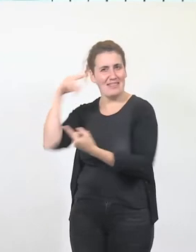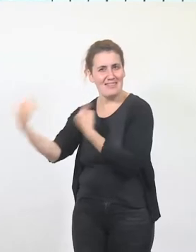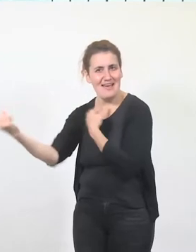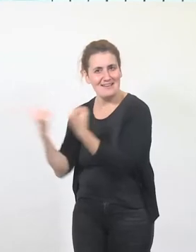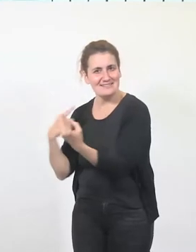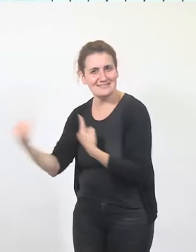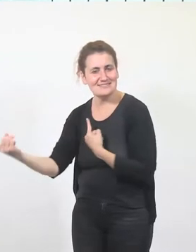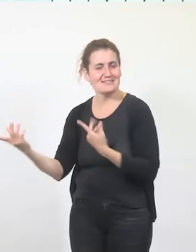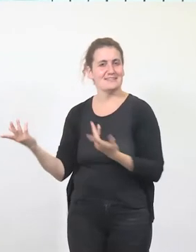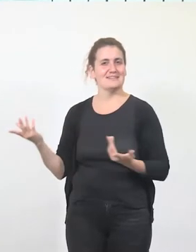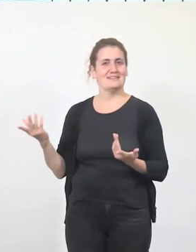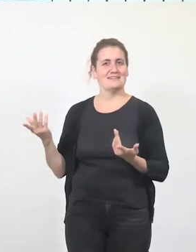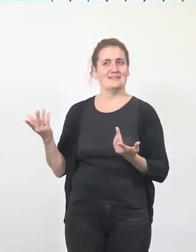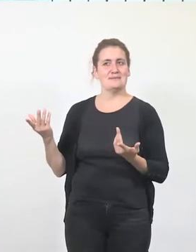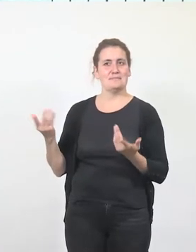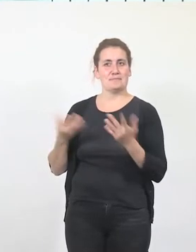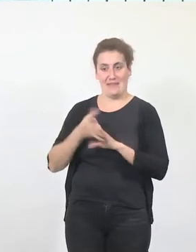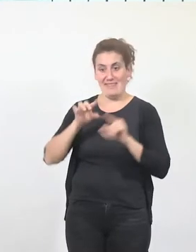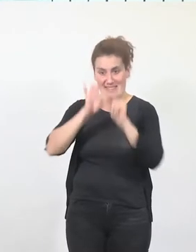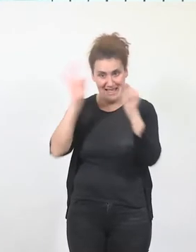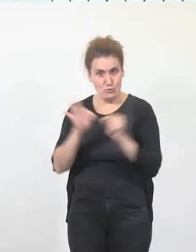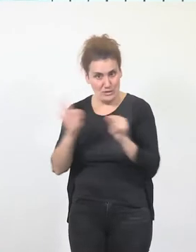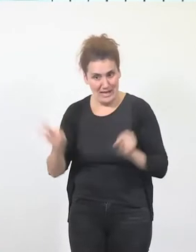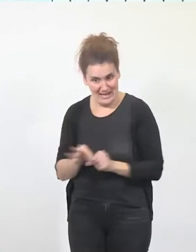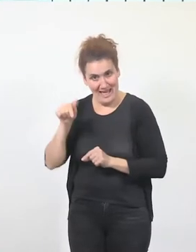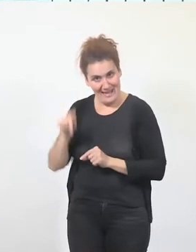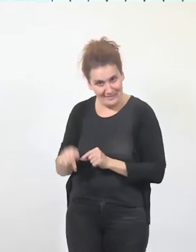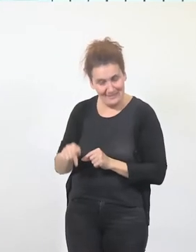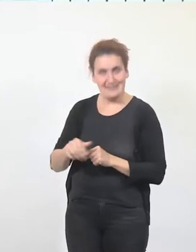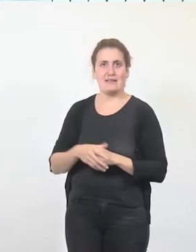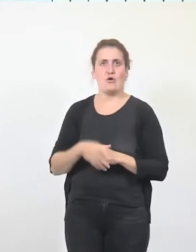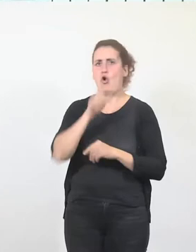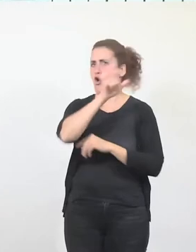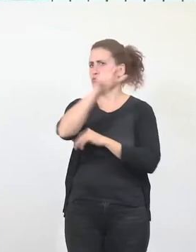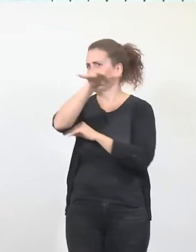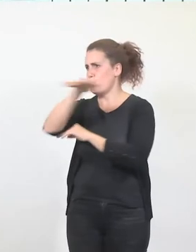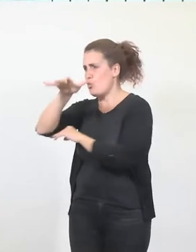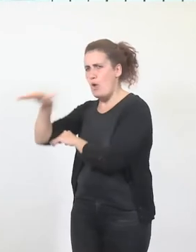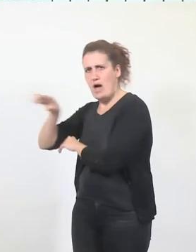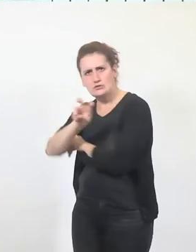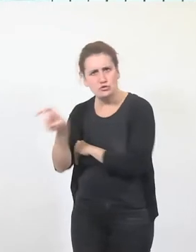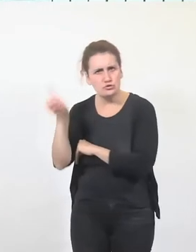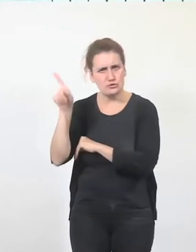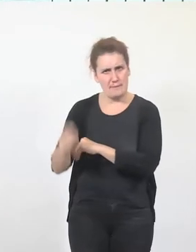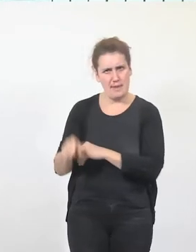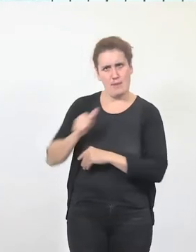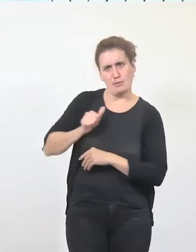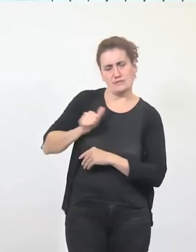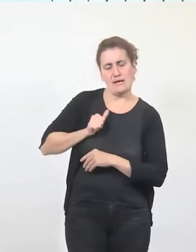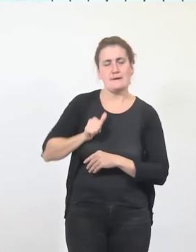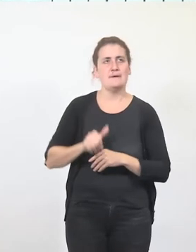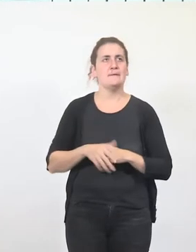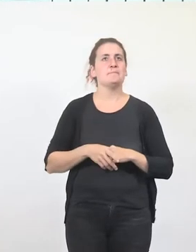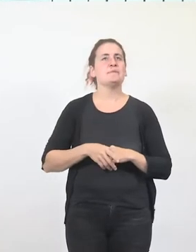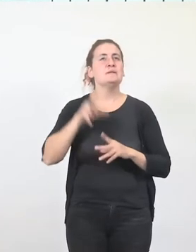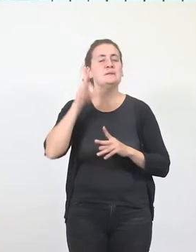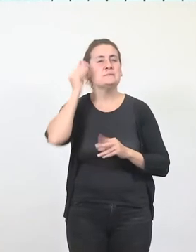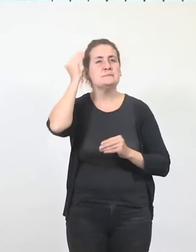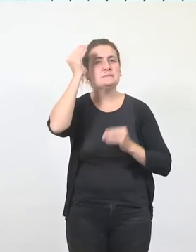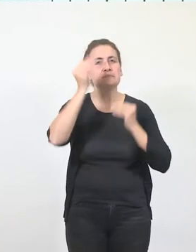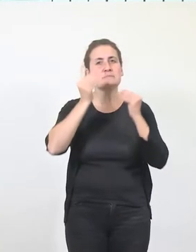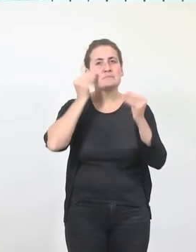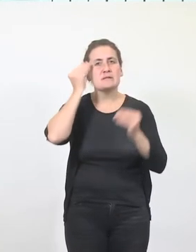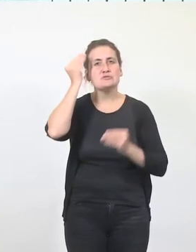mujeres, sobre todo desde Euskal Herria, desde otros lugares. Y yo pienso